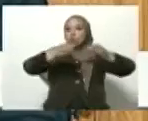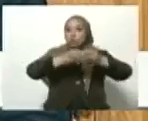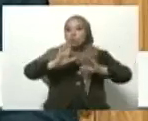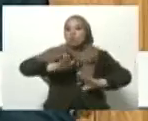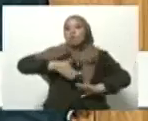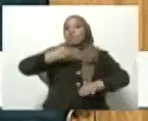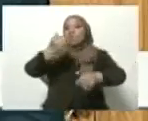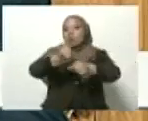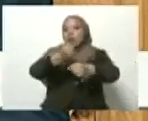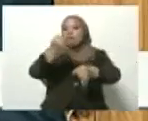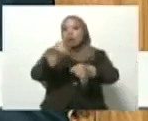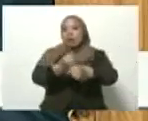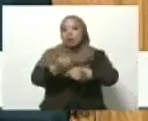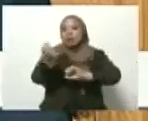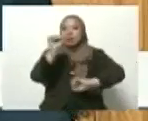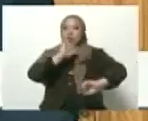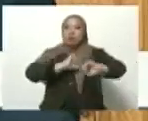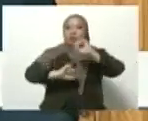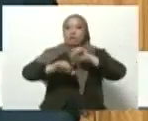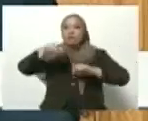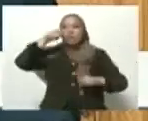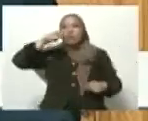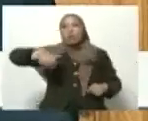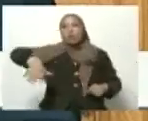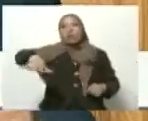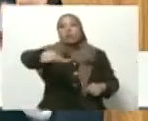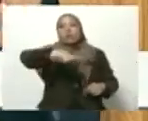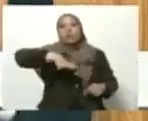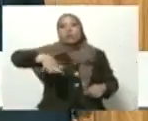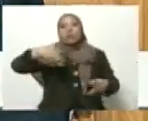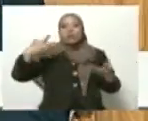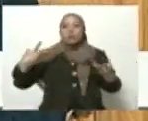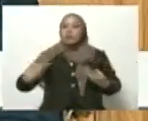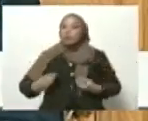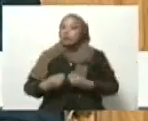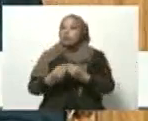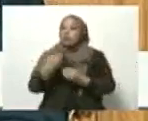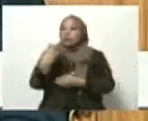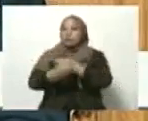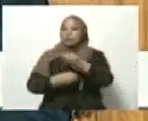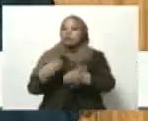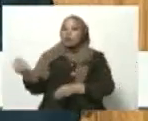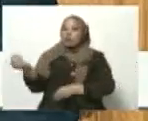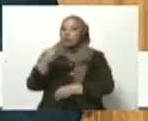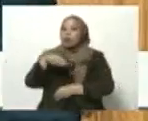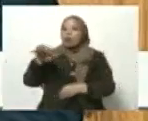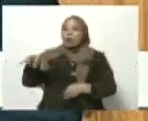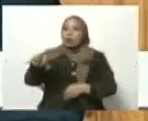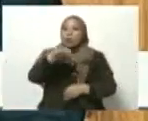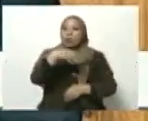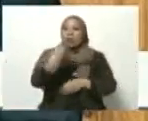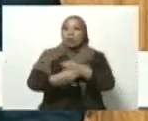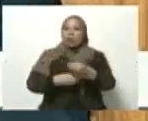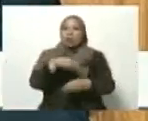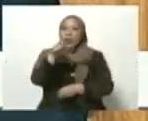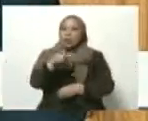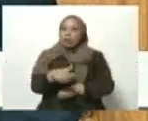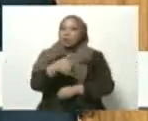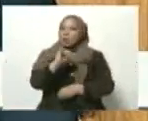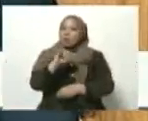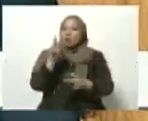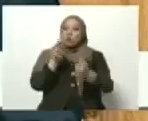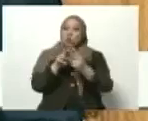podamos trabajar para defender a nuestros pueblos usando el derecho internacional y usando una gran mayoría de países. En este momento esa mayoría no existe, hay